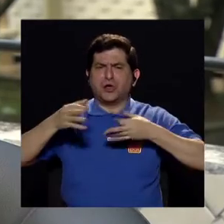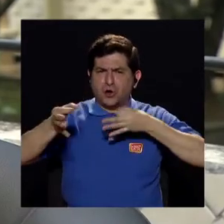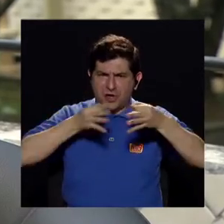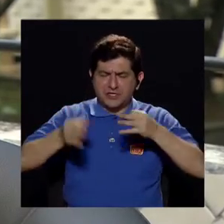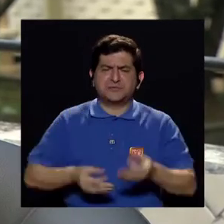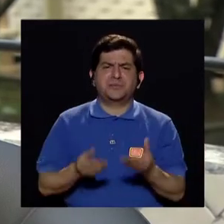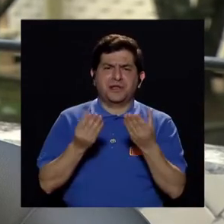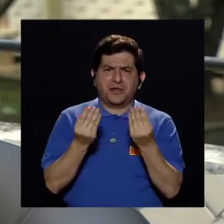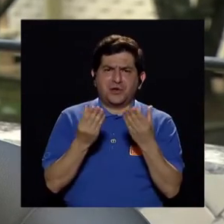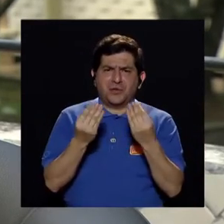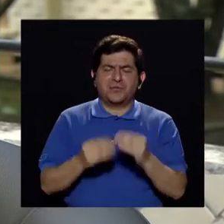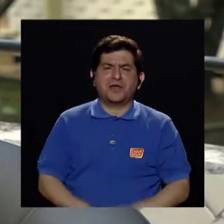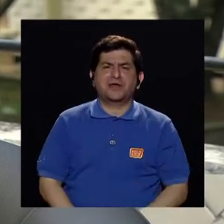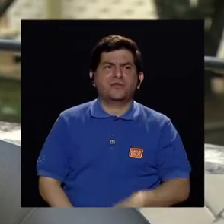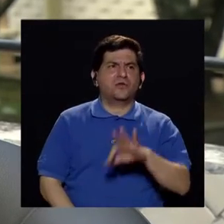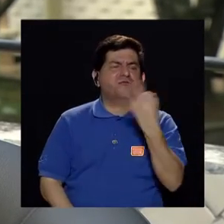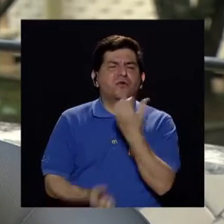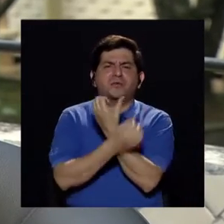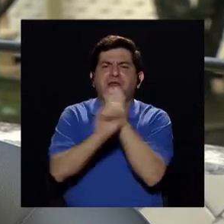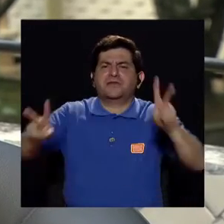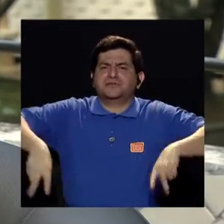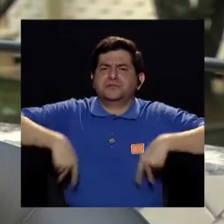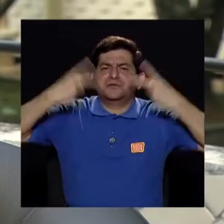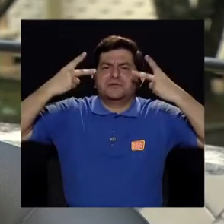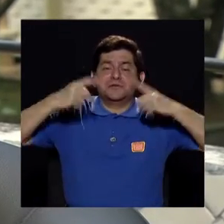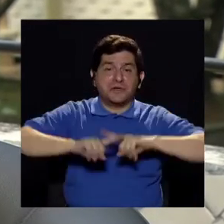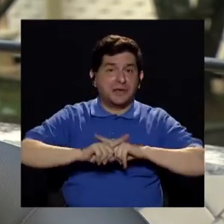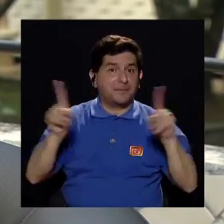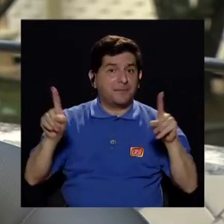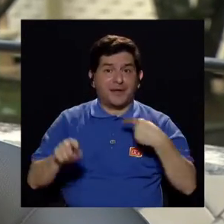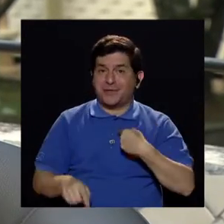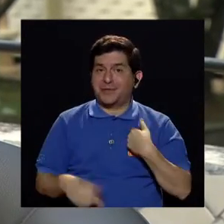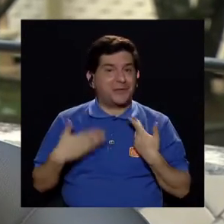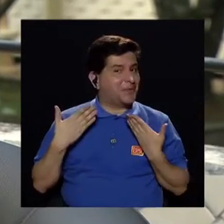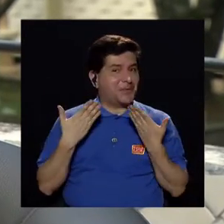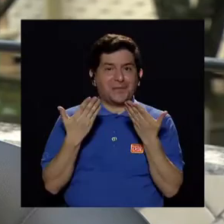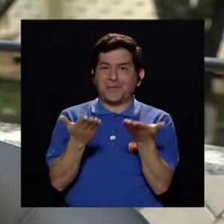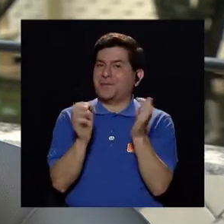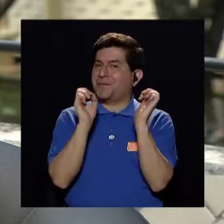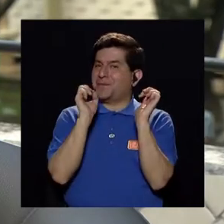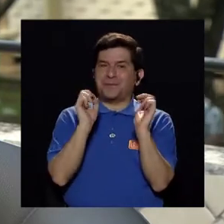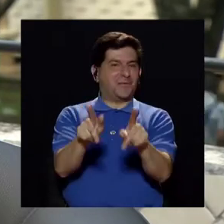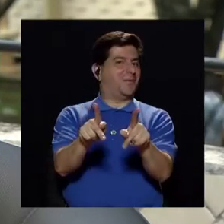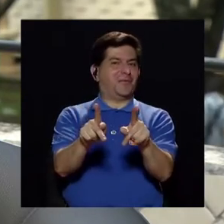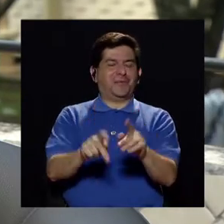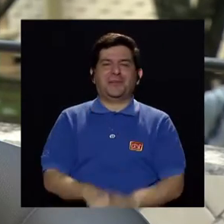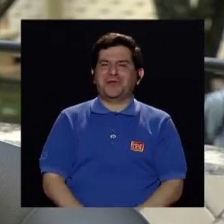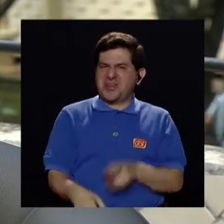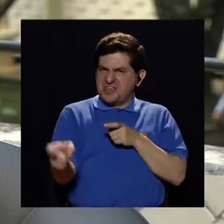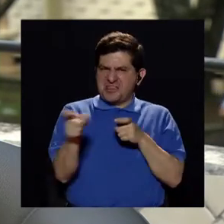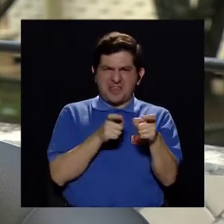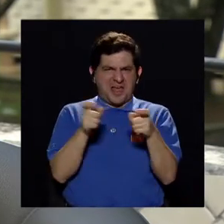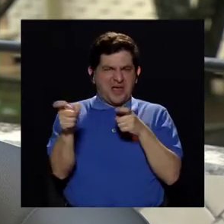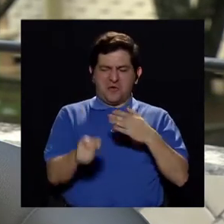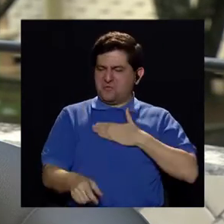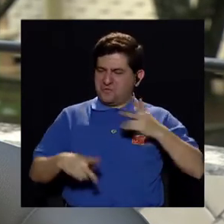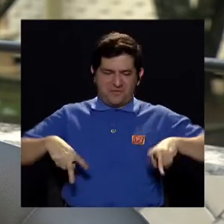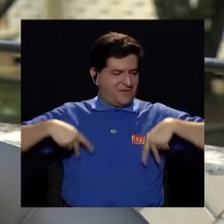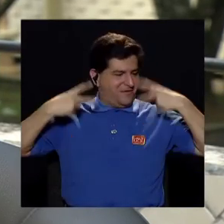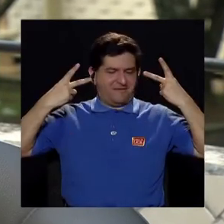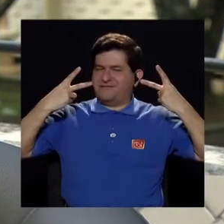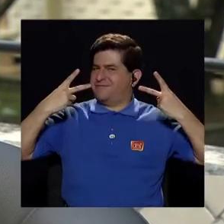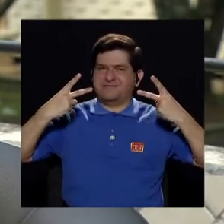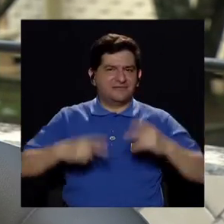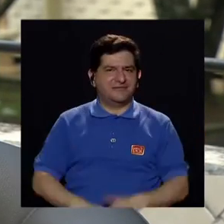cómo el miedo es nuestro sentido de supervivencia. Pero no le doy la oportunidad de que conduzca el vehículo de mi